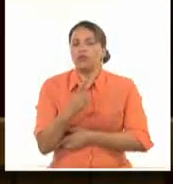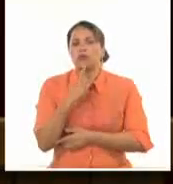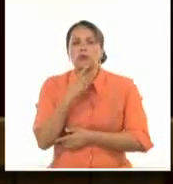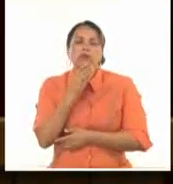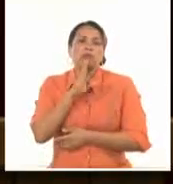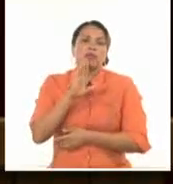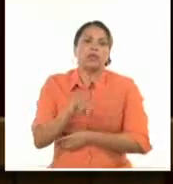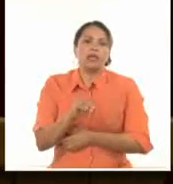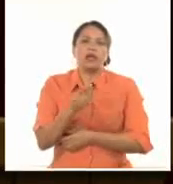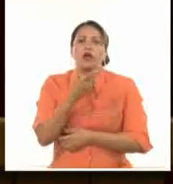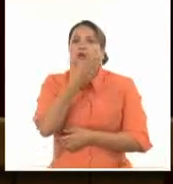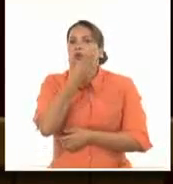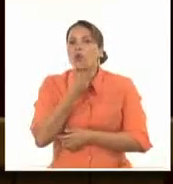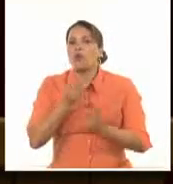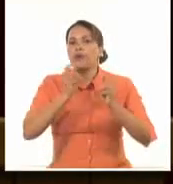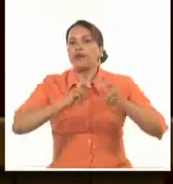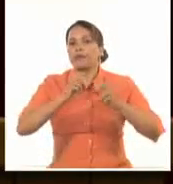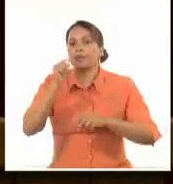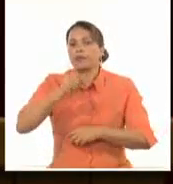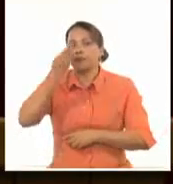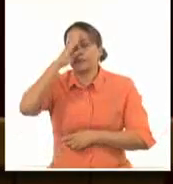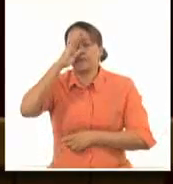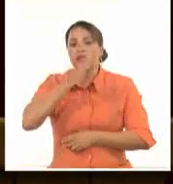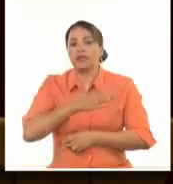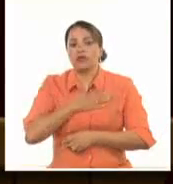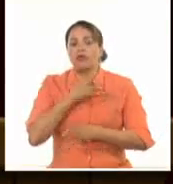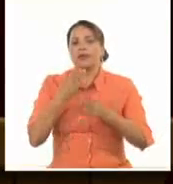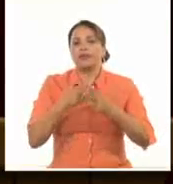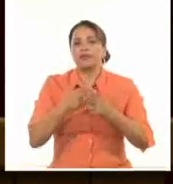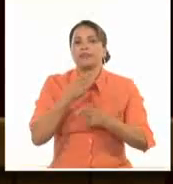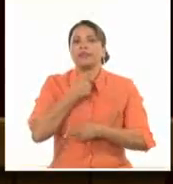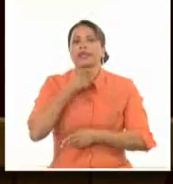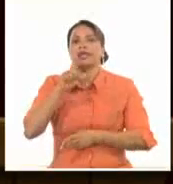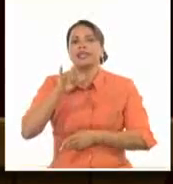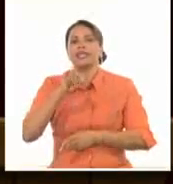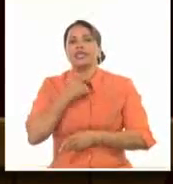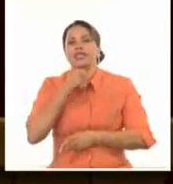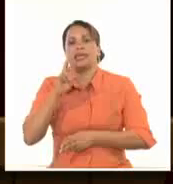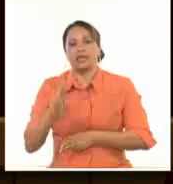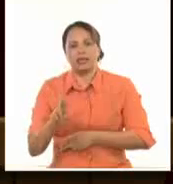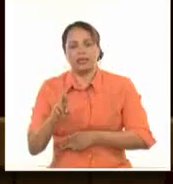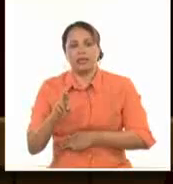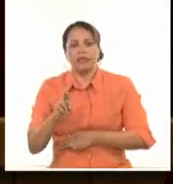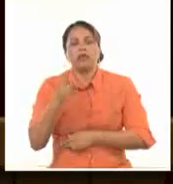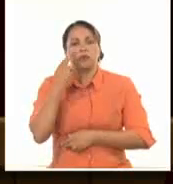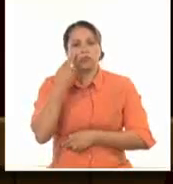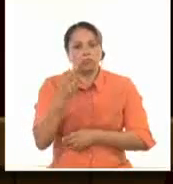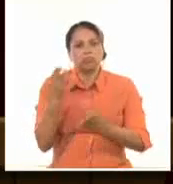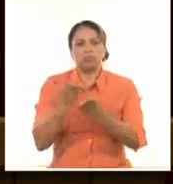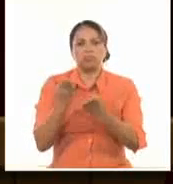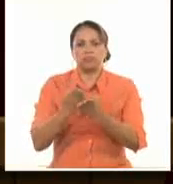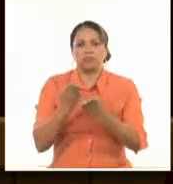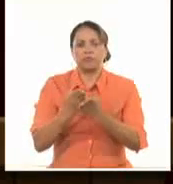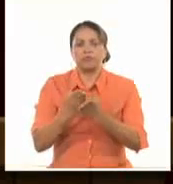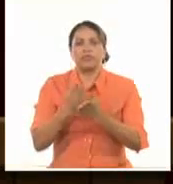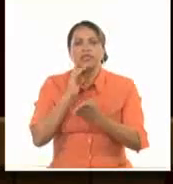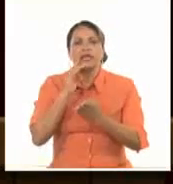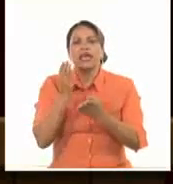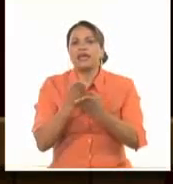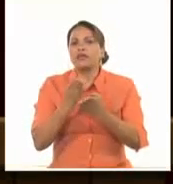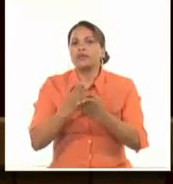talentoso joven investigador cubano, Elías Ramírez Cañedo, reconocido ya por sus estudios sobre el conflicto Estados